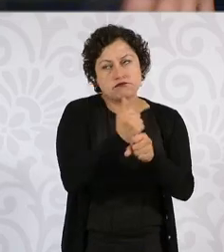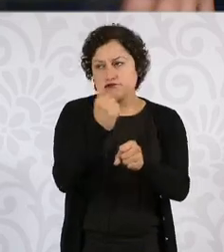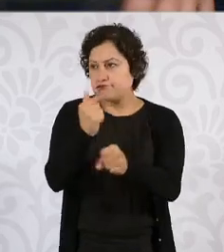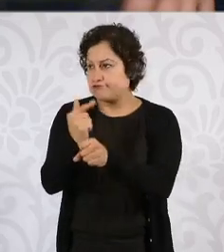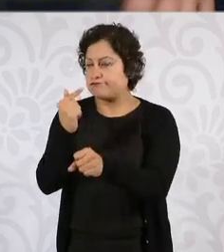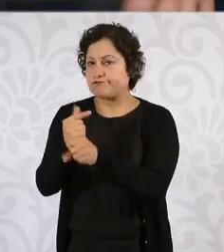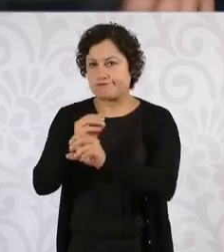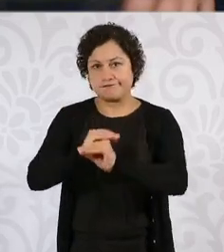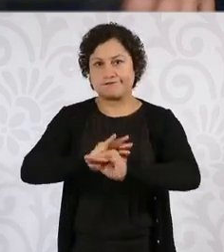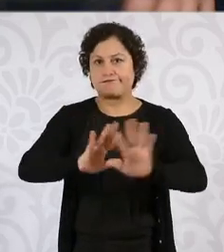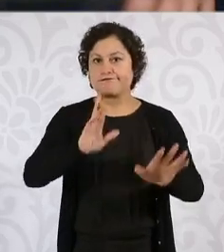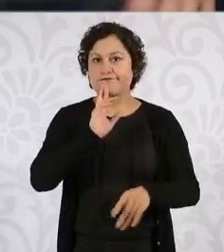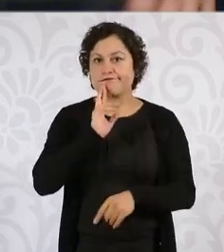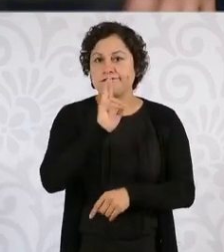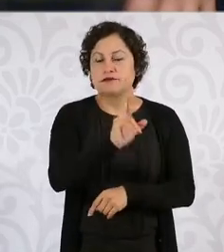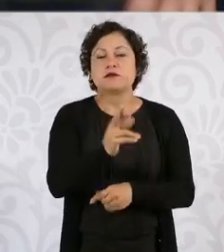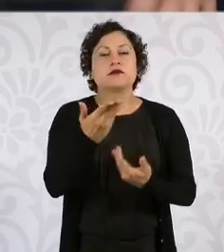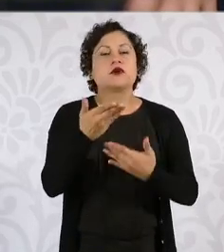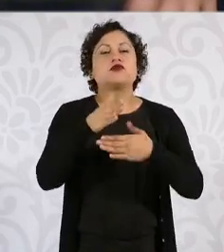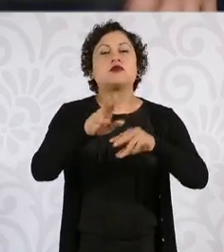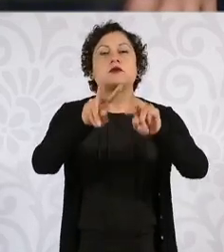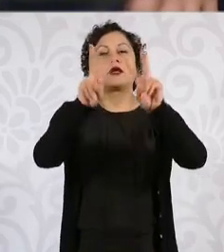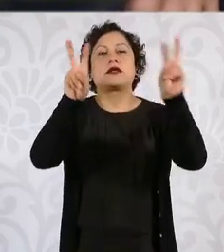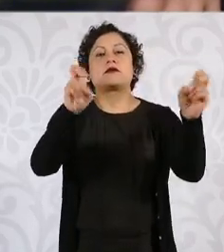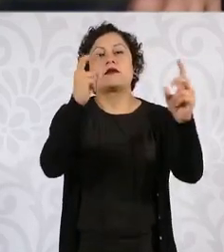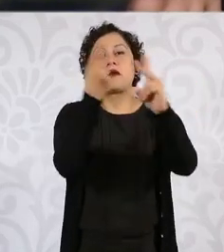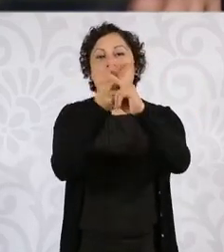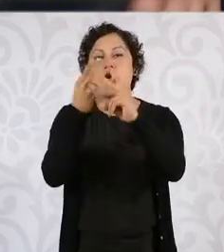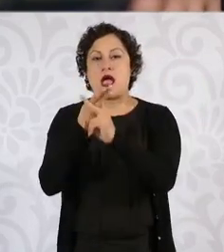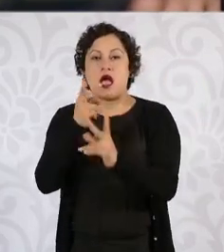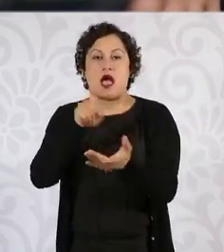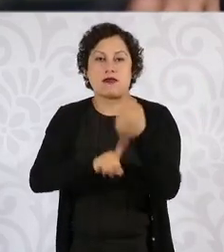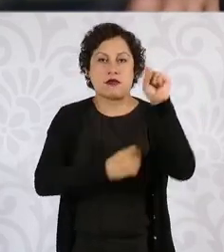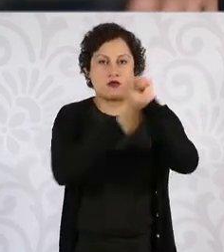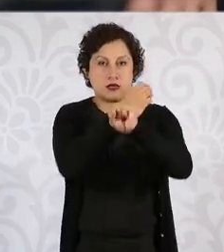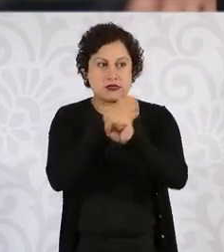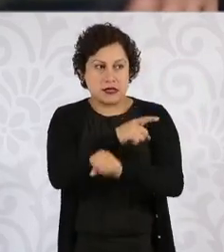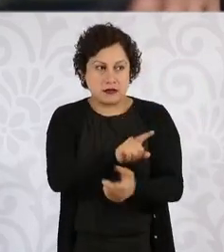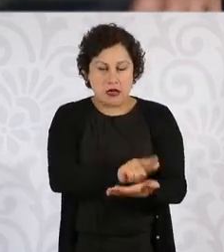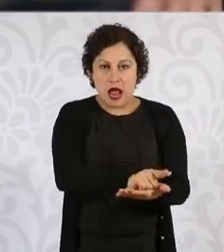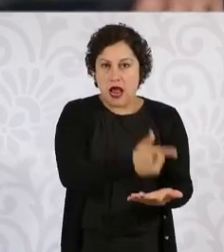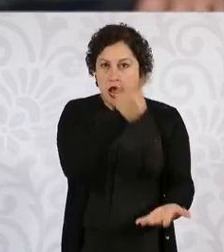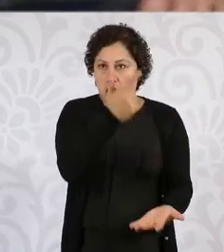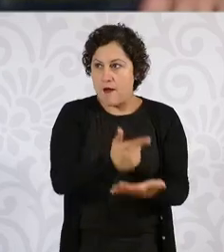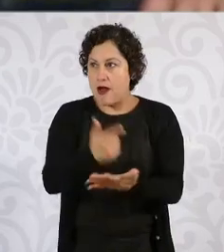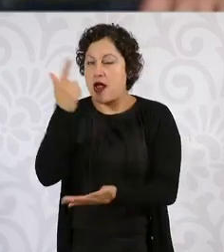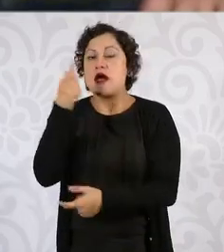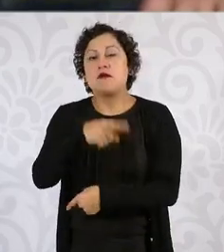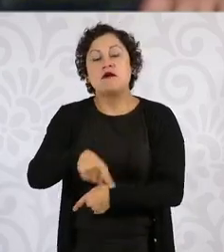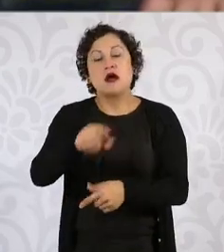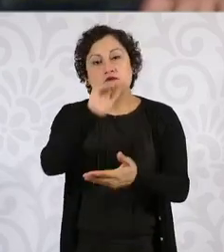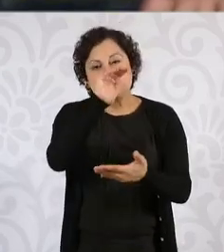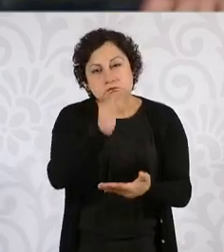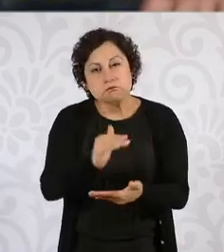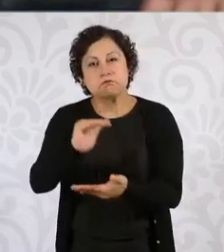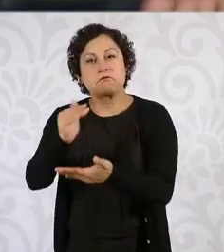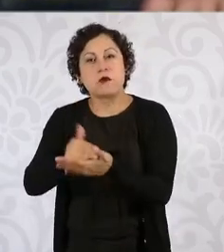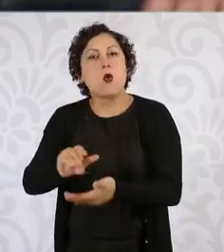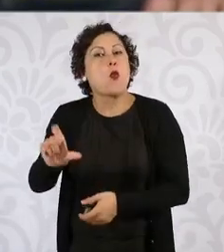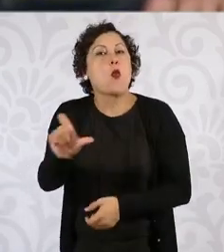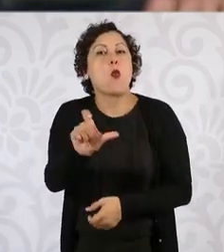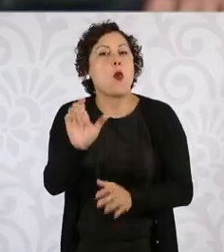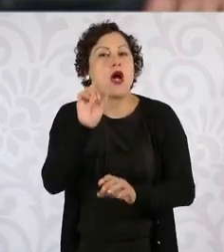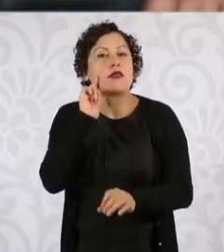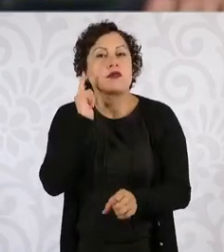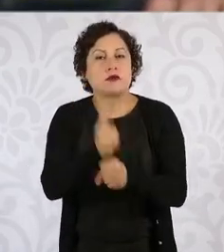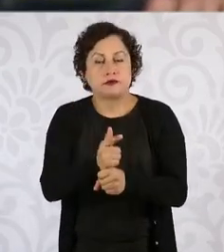en los homicidios en estos estados que se registran de manera alta. También preguntarle, presidenta, si va a